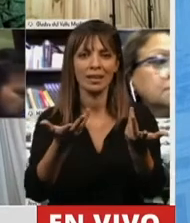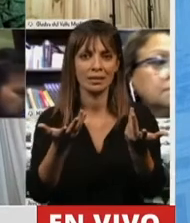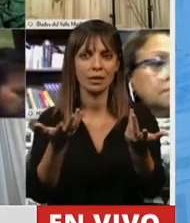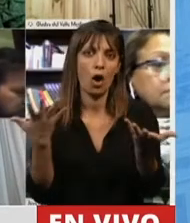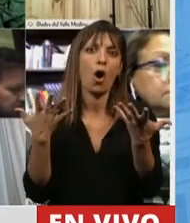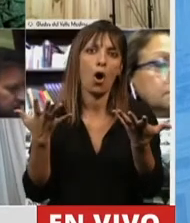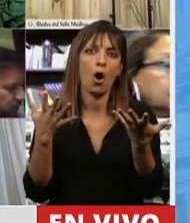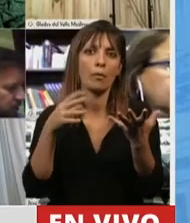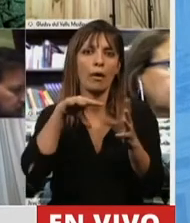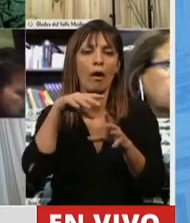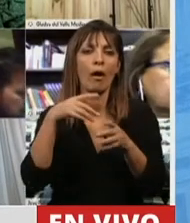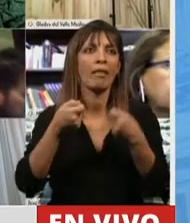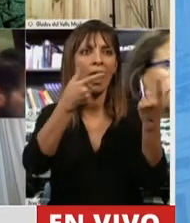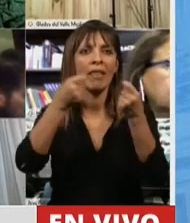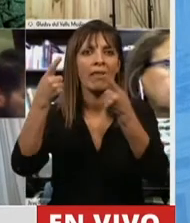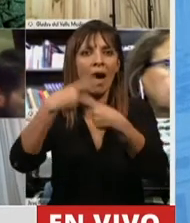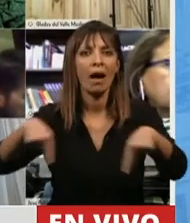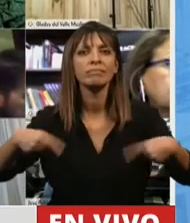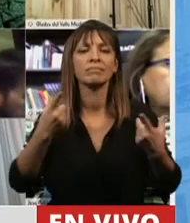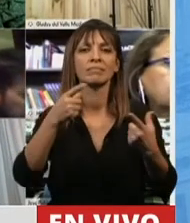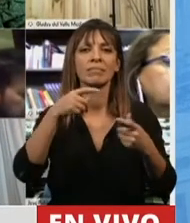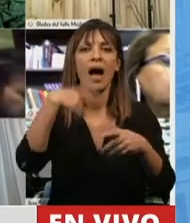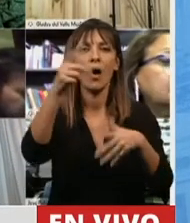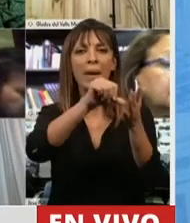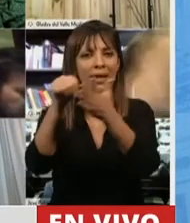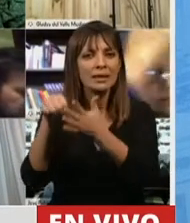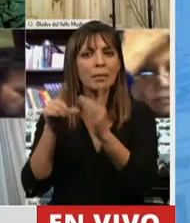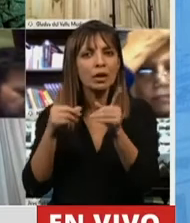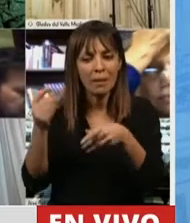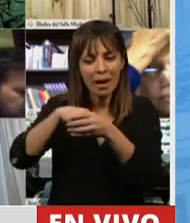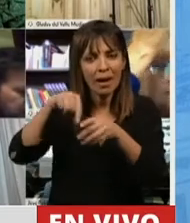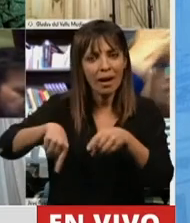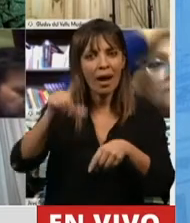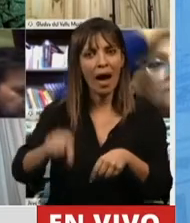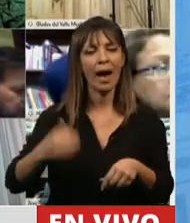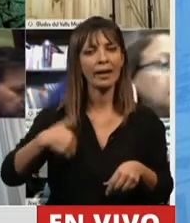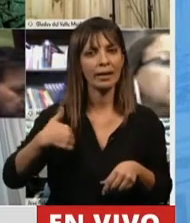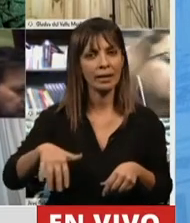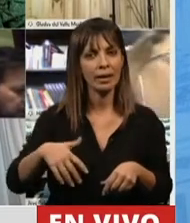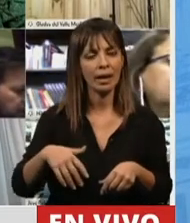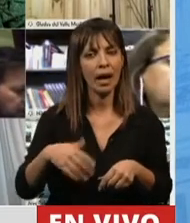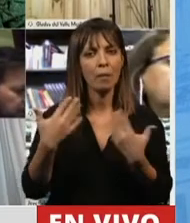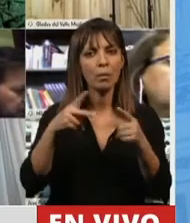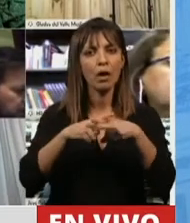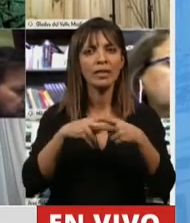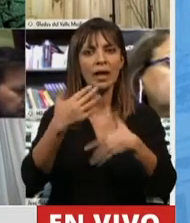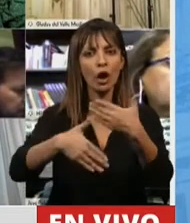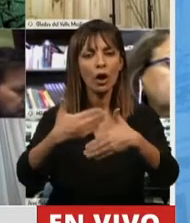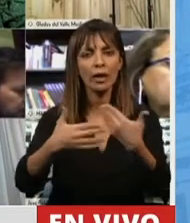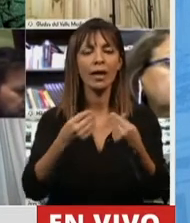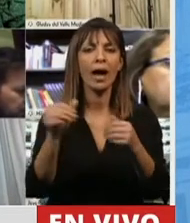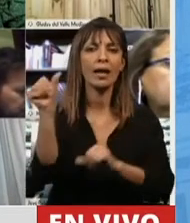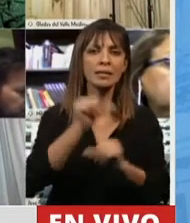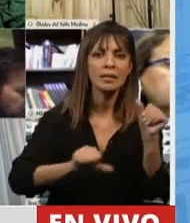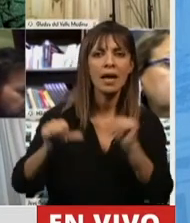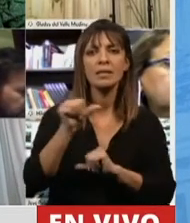del exterior, nos da la posibilidad de trabajar internamente en incorporar tecnología, incorporar